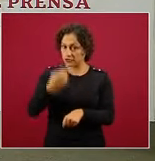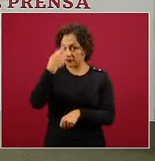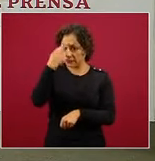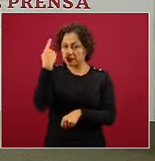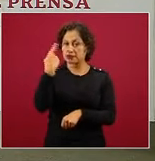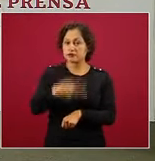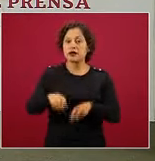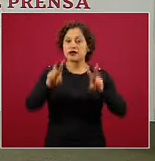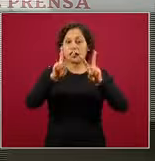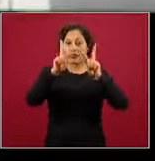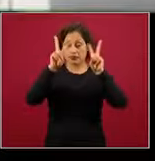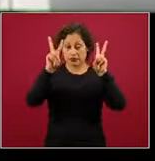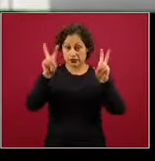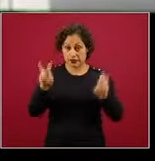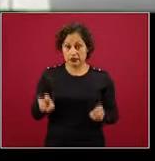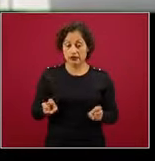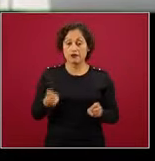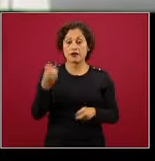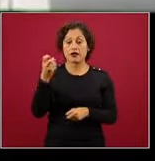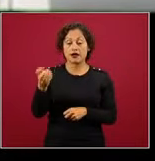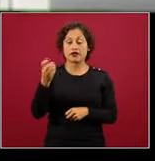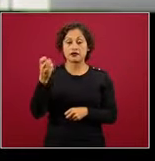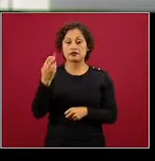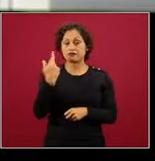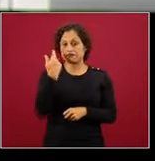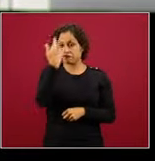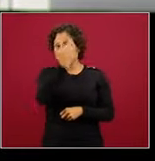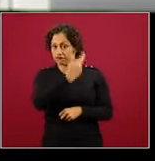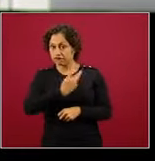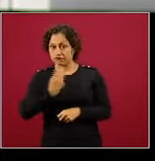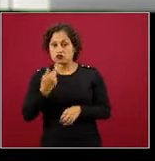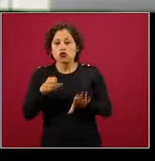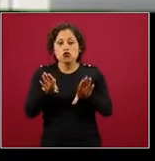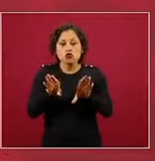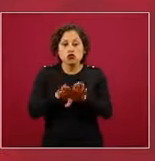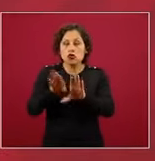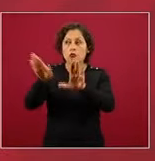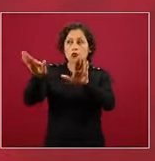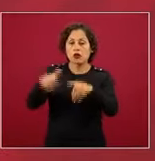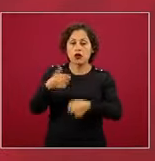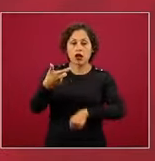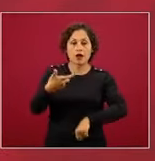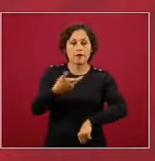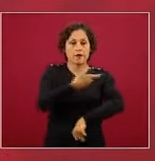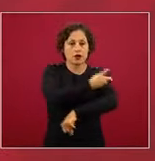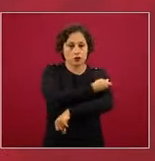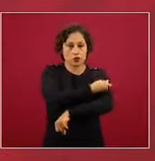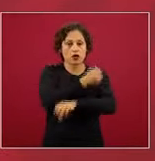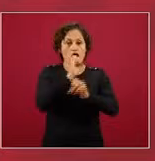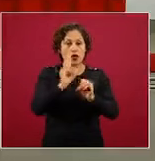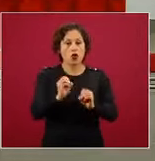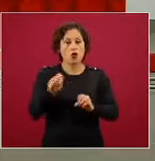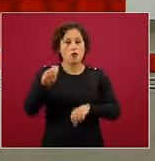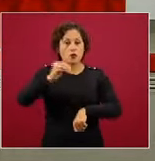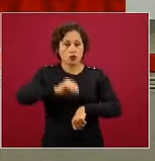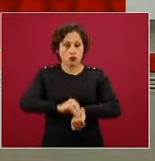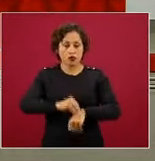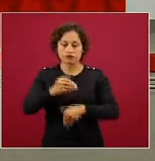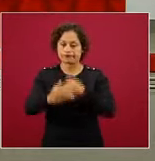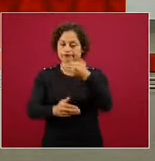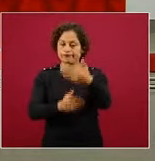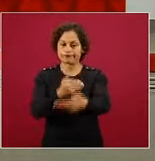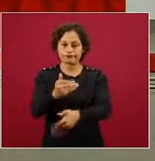su momento la obtención y aplicación de la vacuna contra el COVID-19. Este grupo técnico